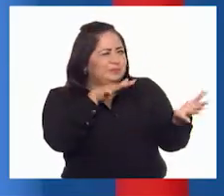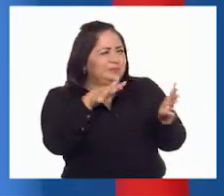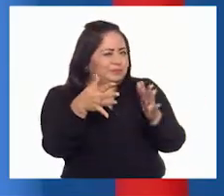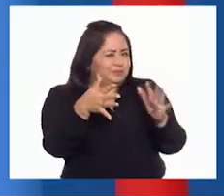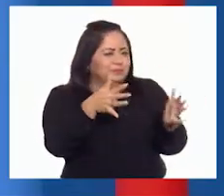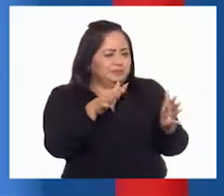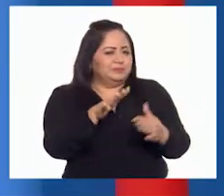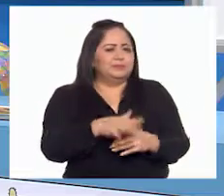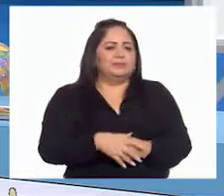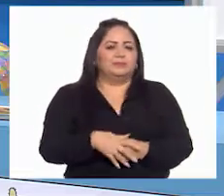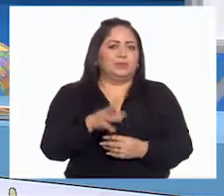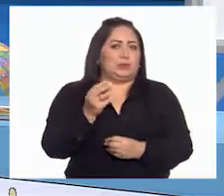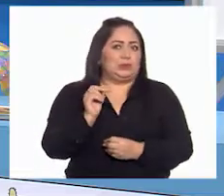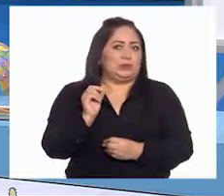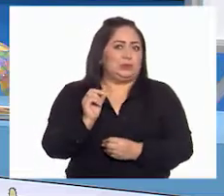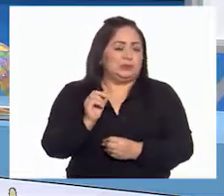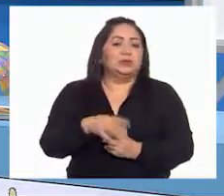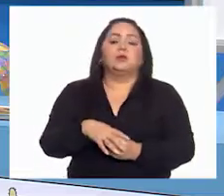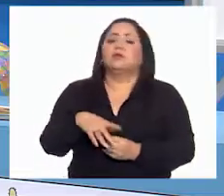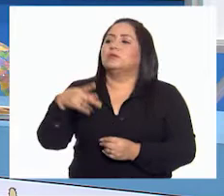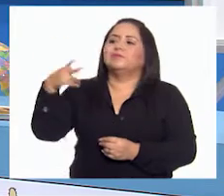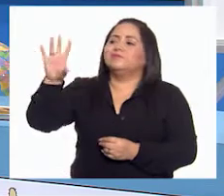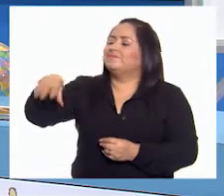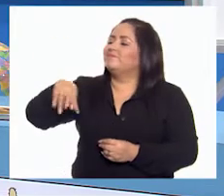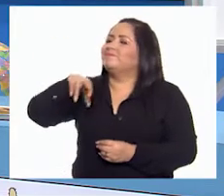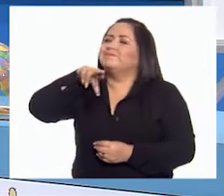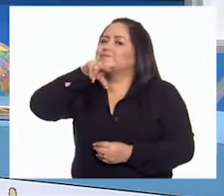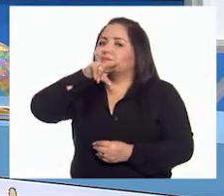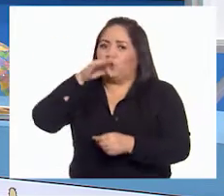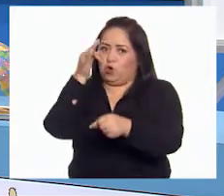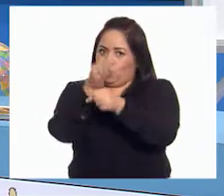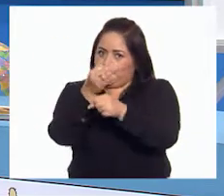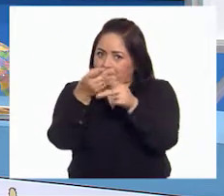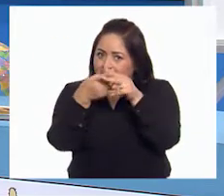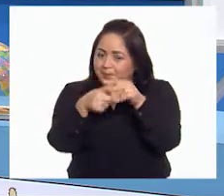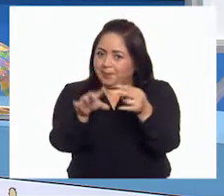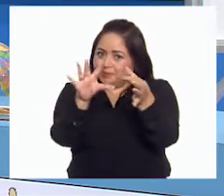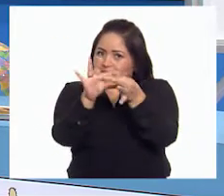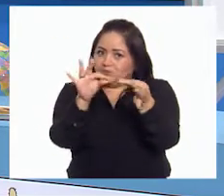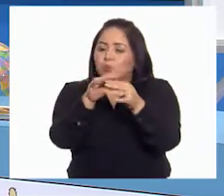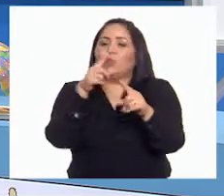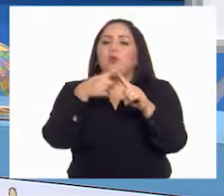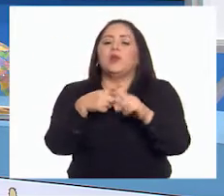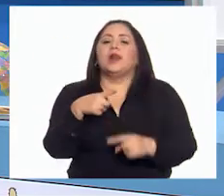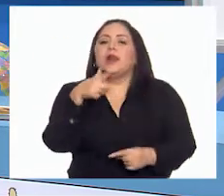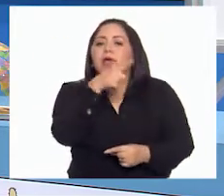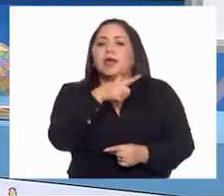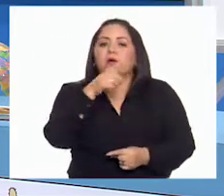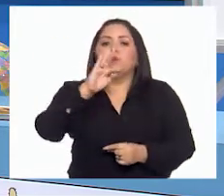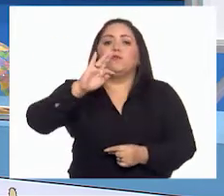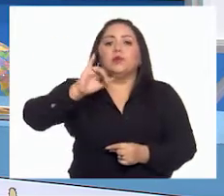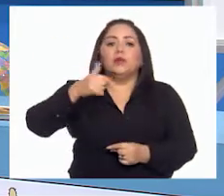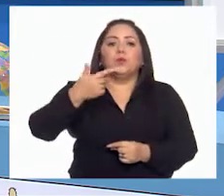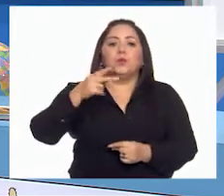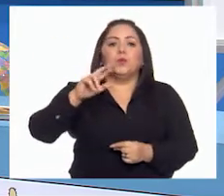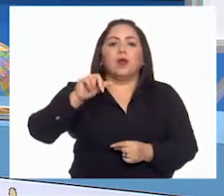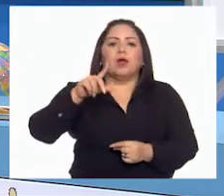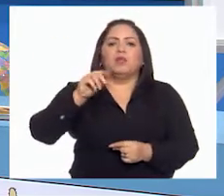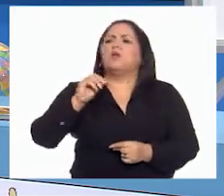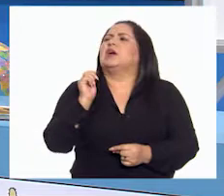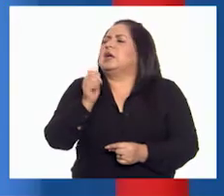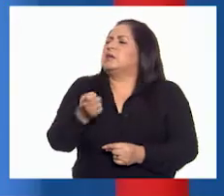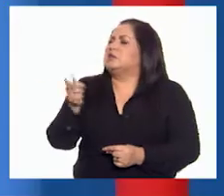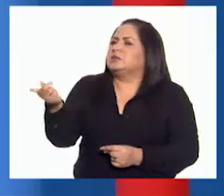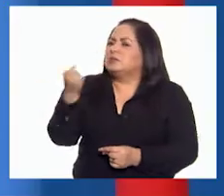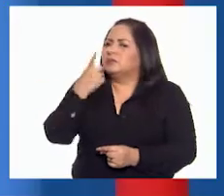querida Gaby. Pues no te preocupes. Empecemos ahora por el lenguaje figurado. ¿Qué